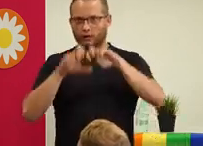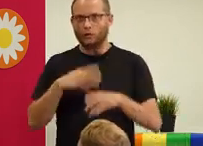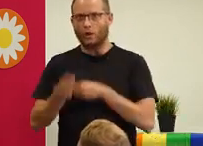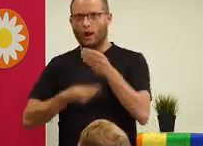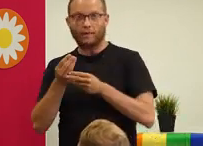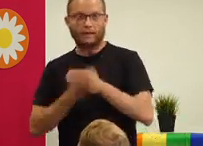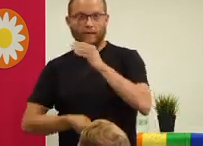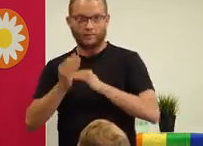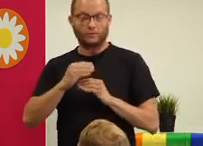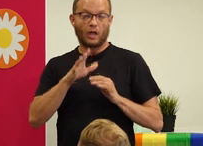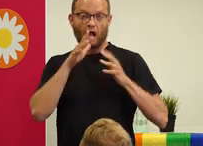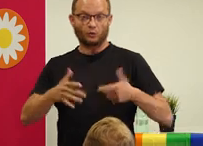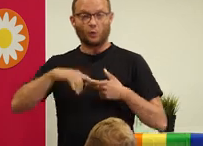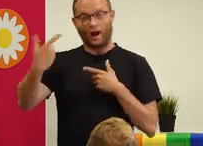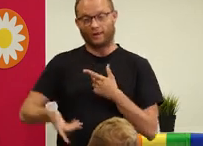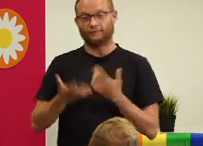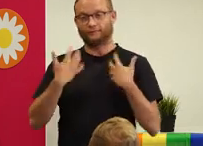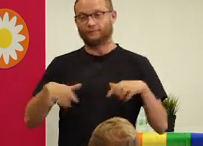del renacimiento post-actual.